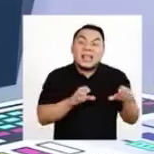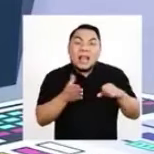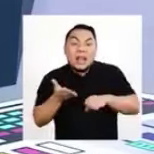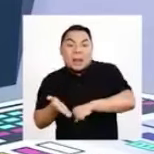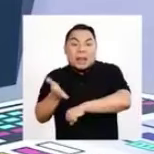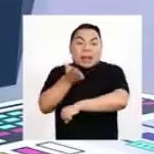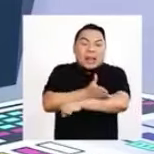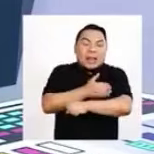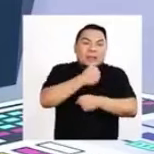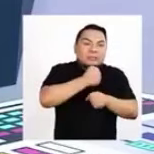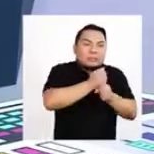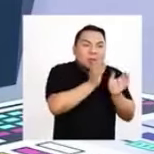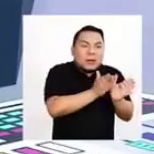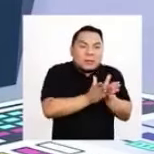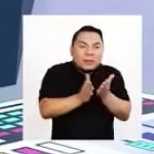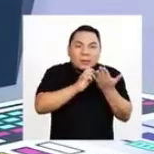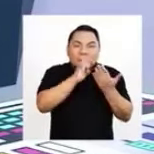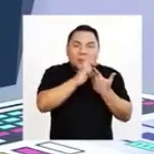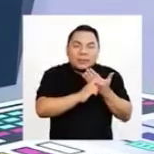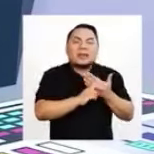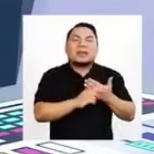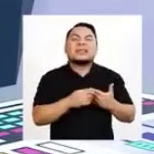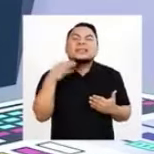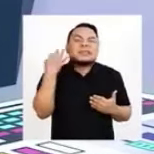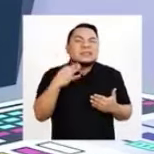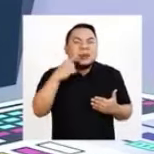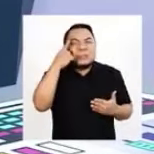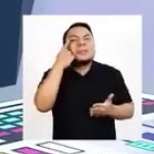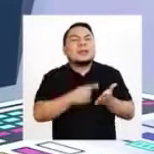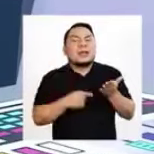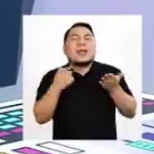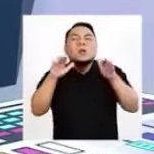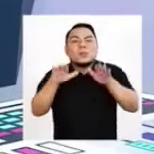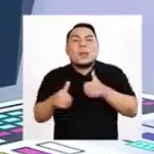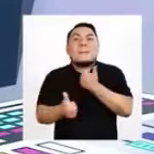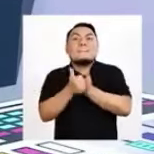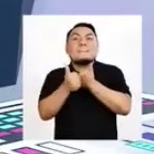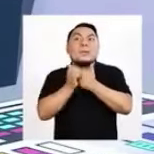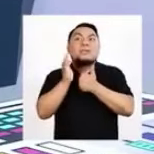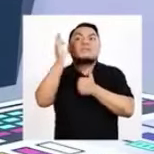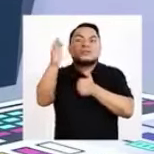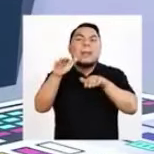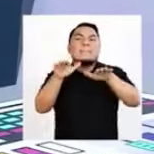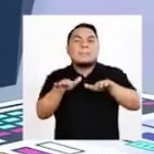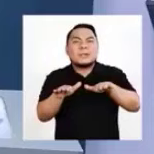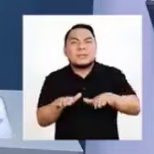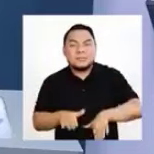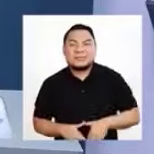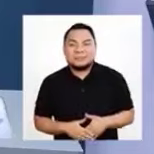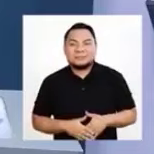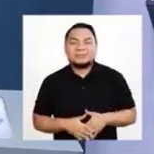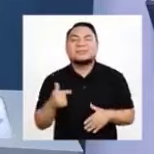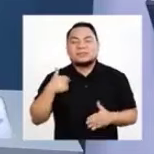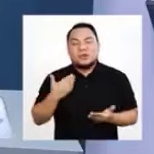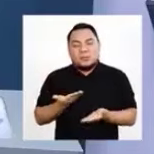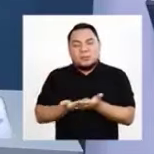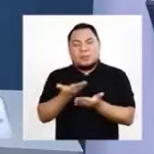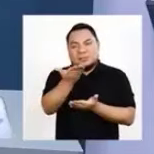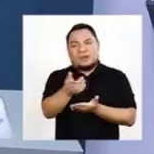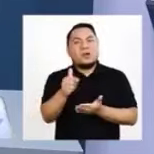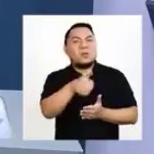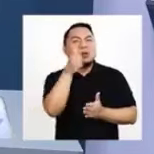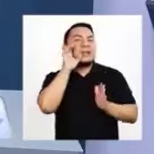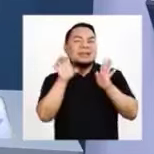Las acciones de mitigación siempre buscan reducir un posible riesgo. Les